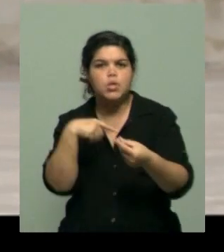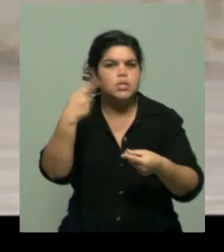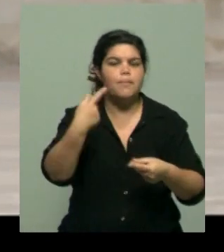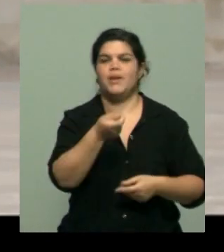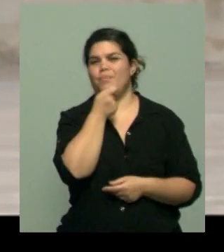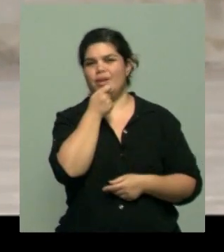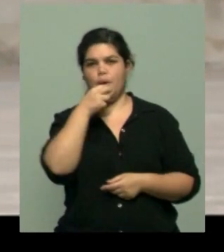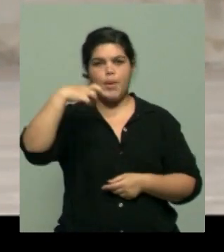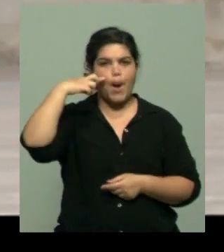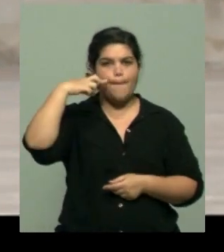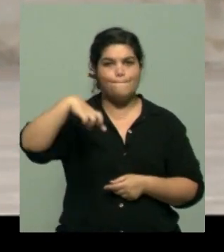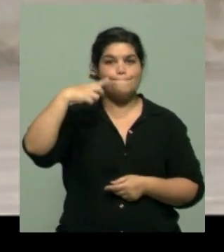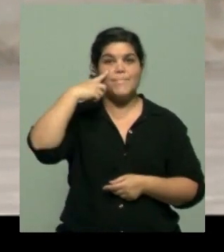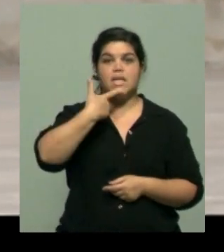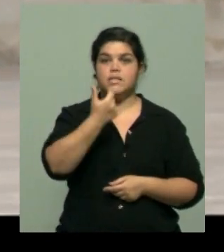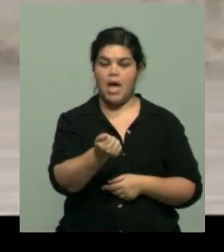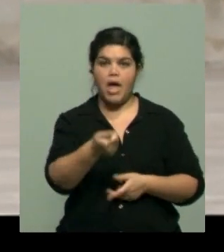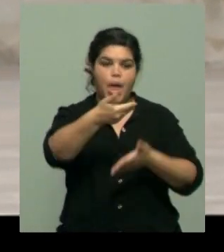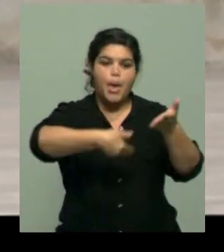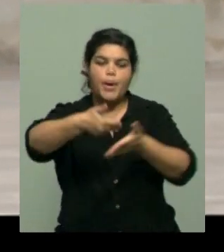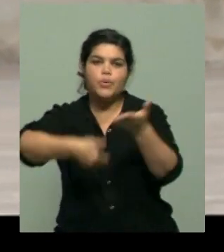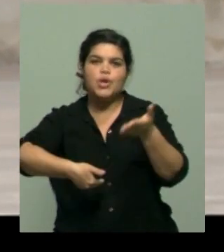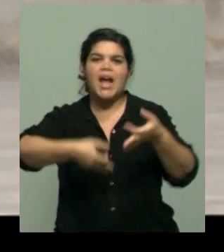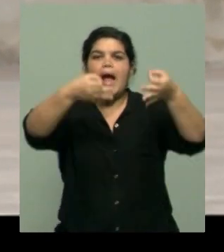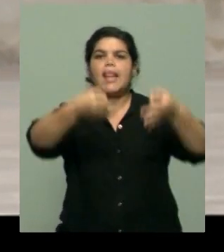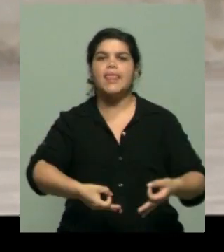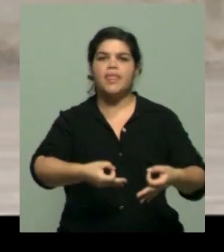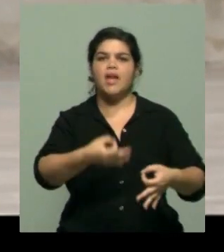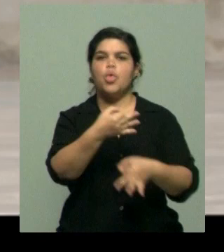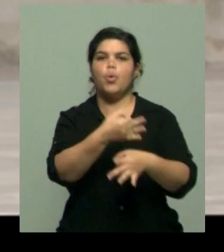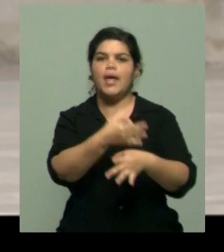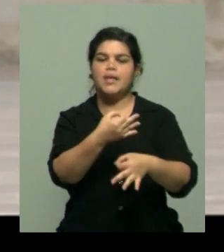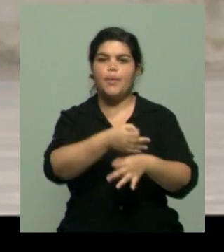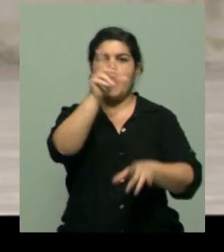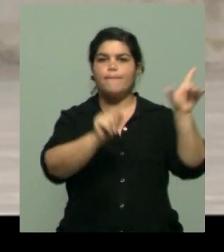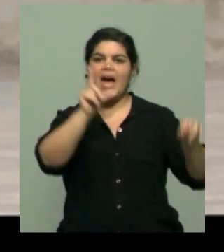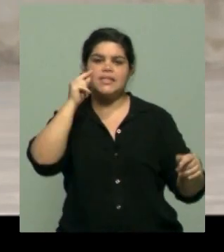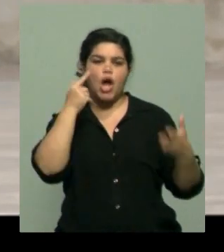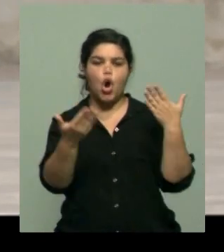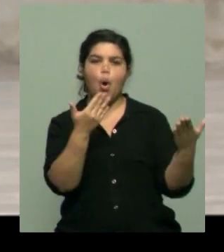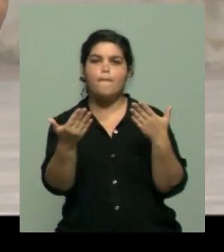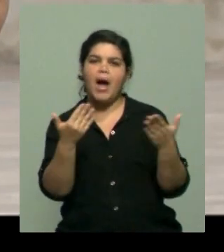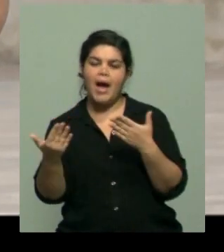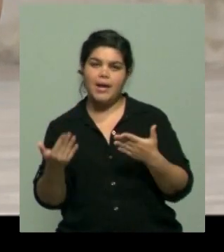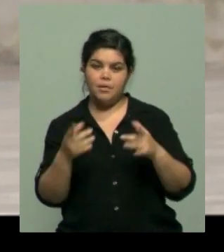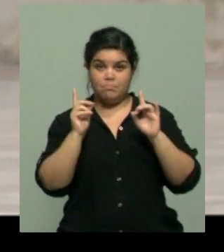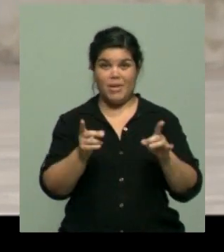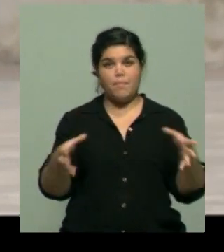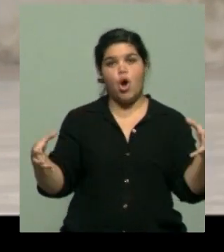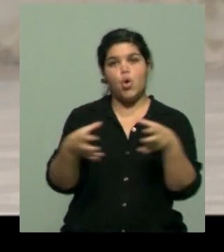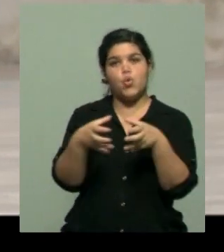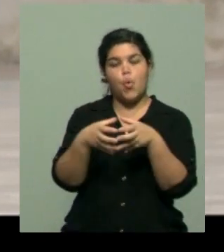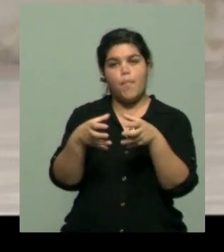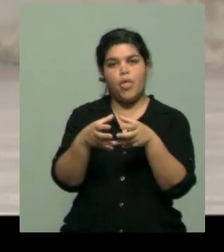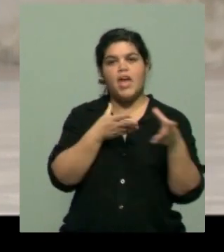exámenes PISA, que son sistemas que evalúan la calidad educativa de diferentes países, ¿sí? A través de la Organización